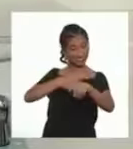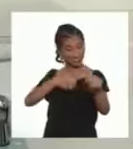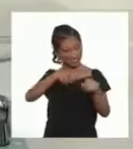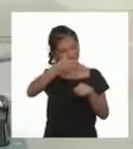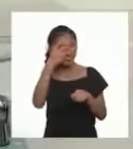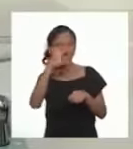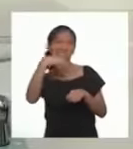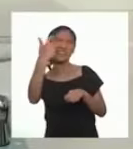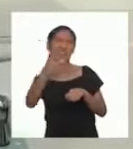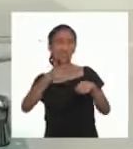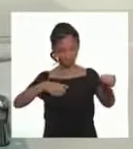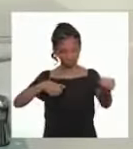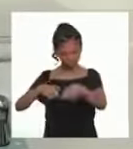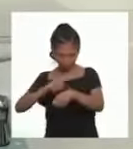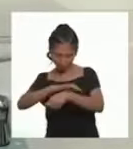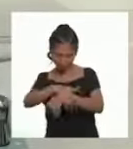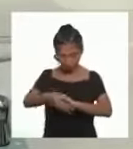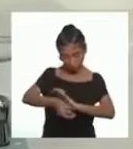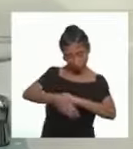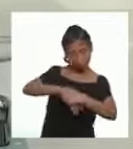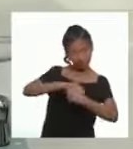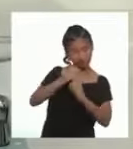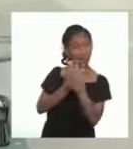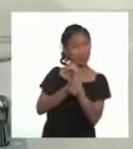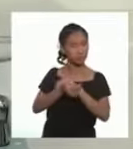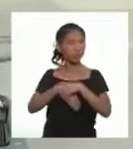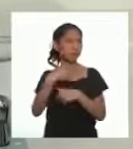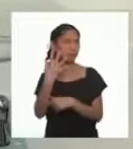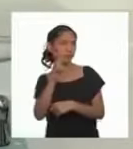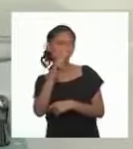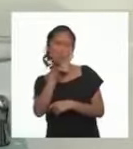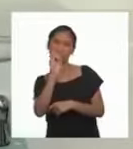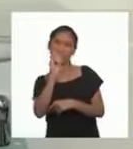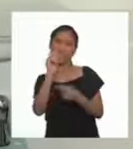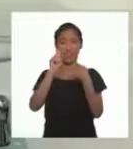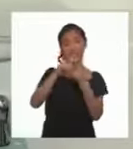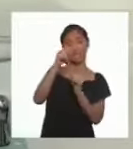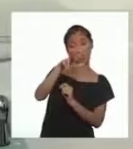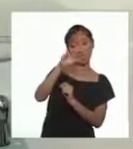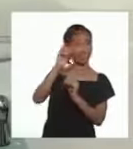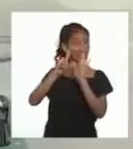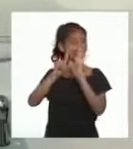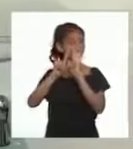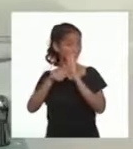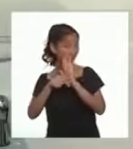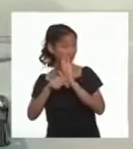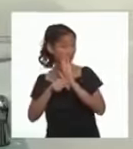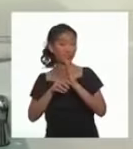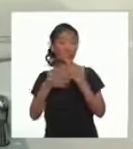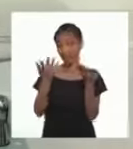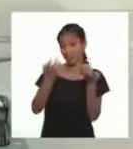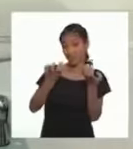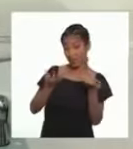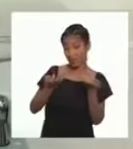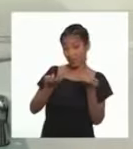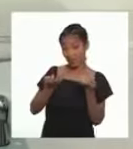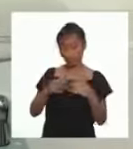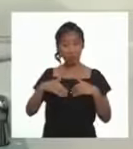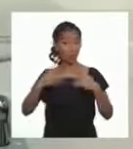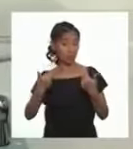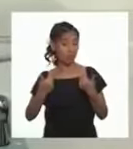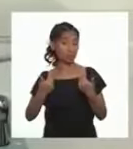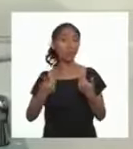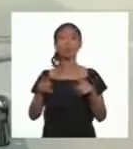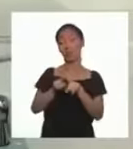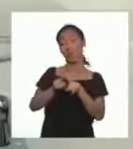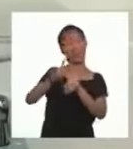Nos enjuagamos. Estos pasos no deben durar más de 20 a 30 segundos. Si deseas, lo puedes